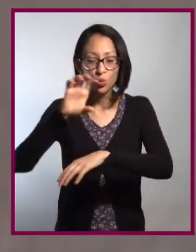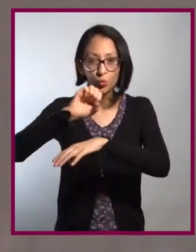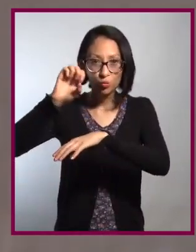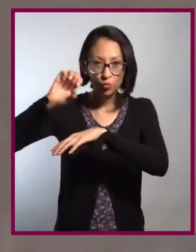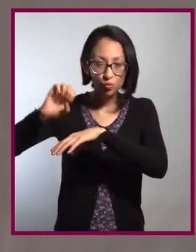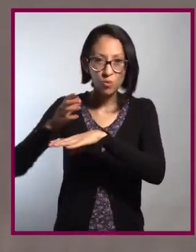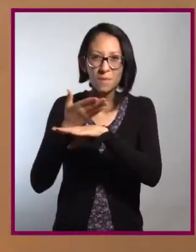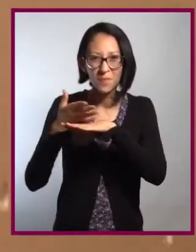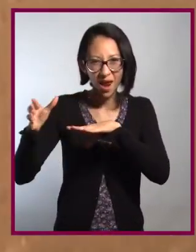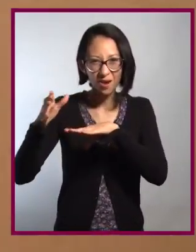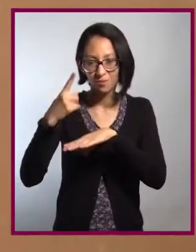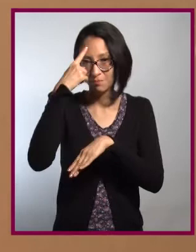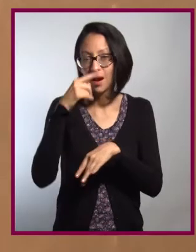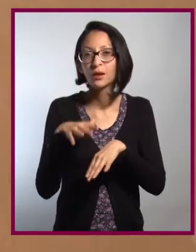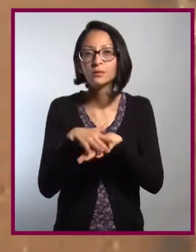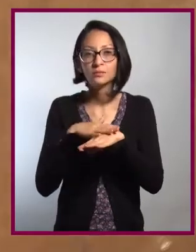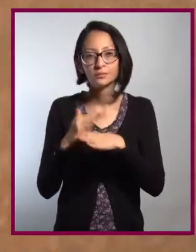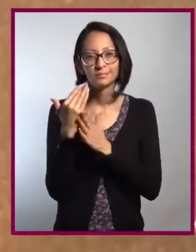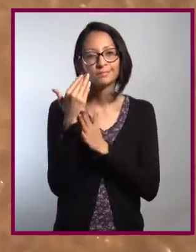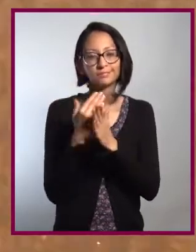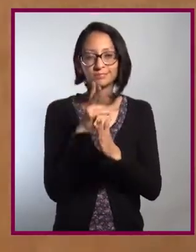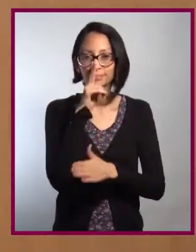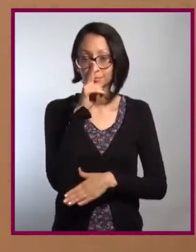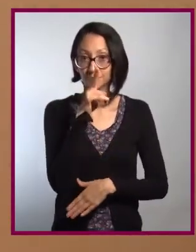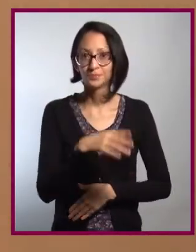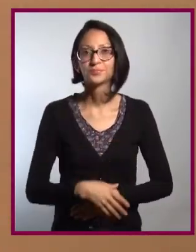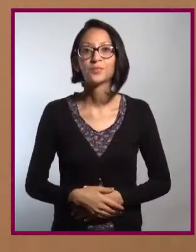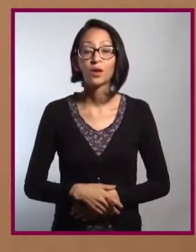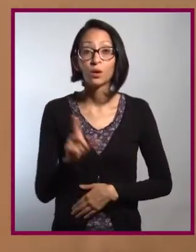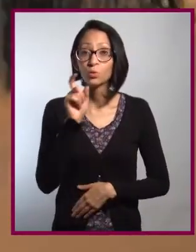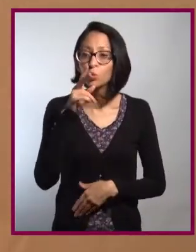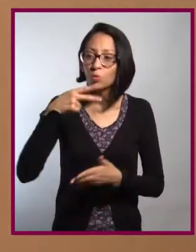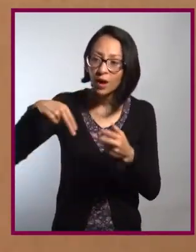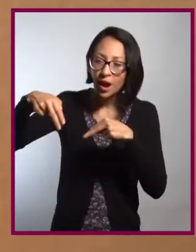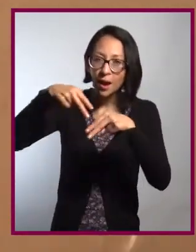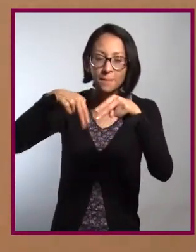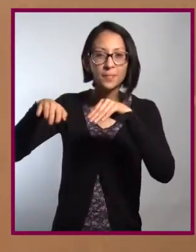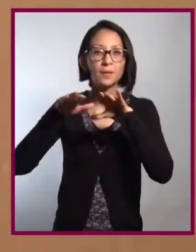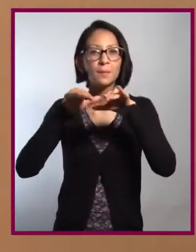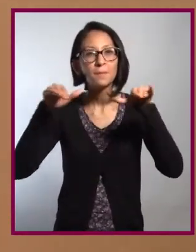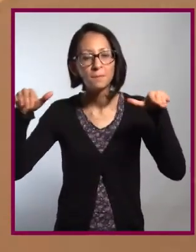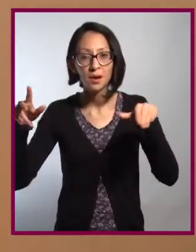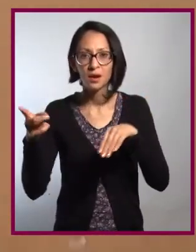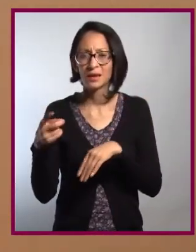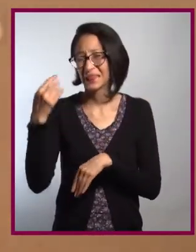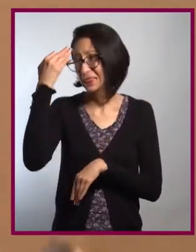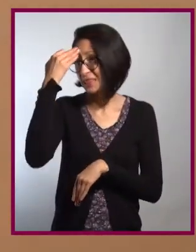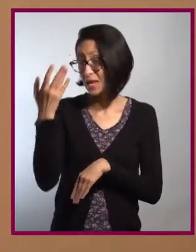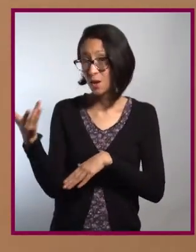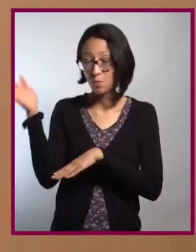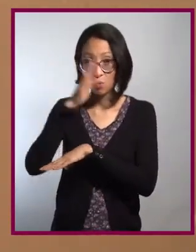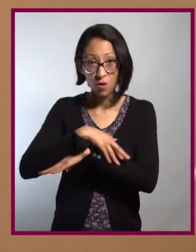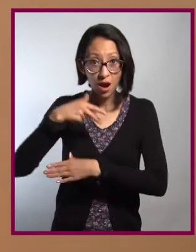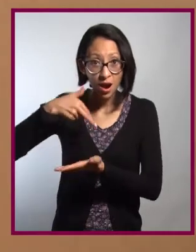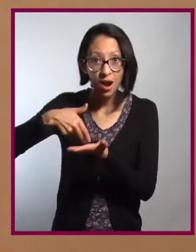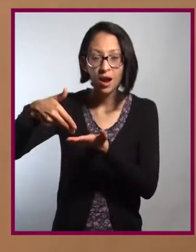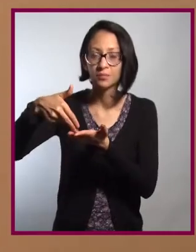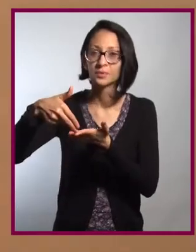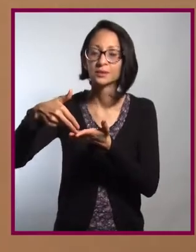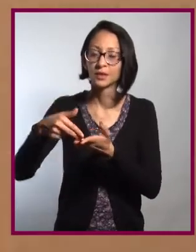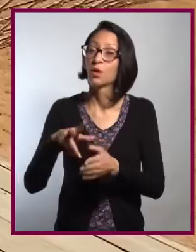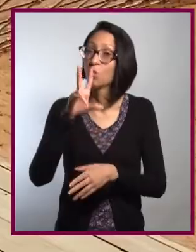piel. Si vas a la playa o a caminar mucho tiempo durante el día, no olvides que la exposición a los